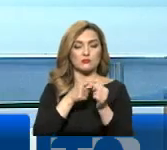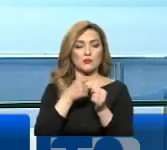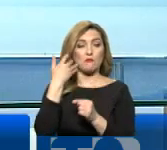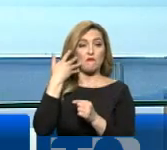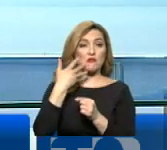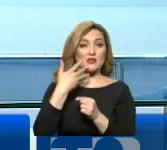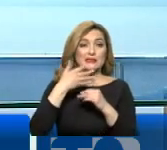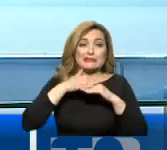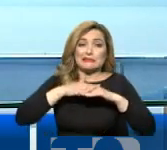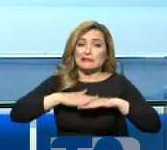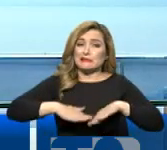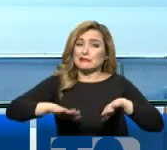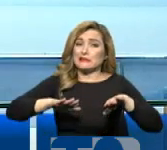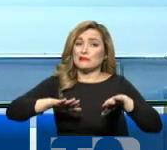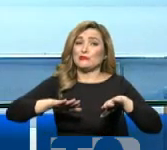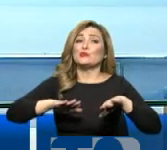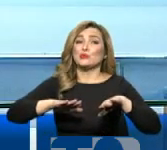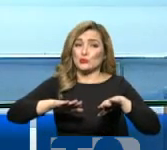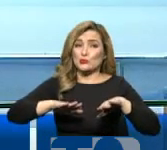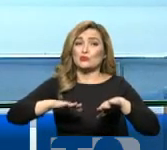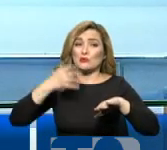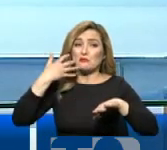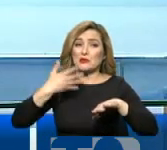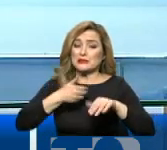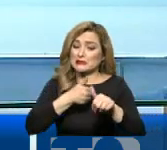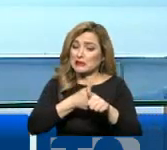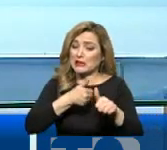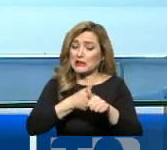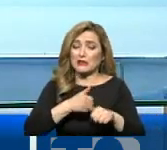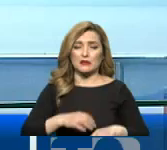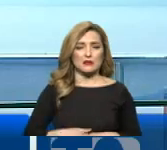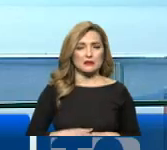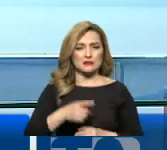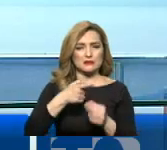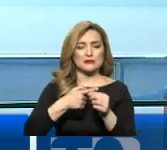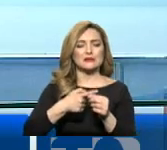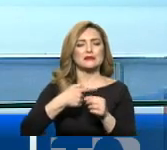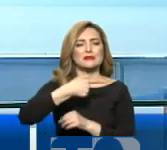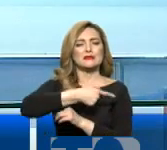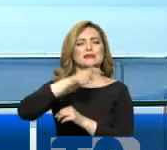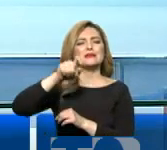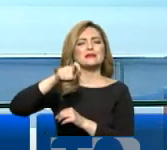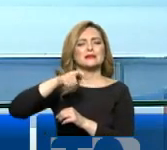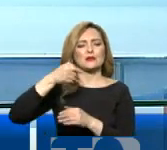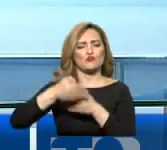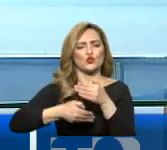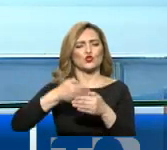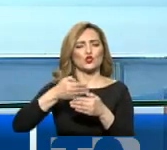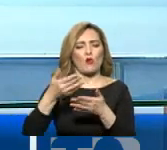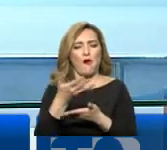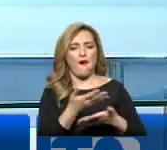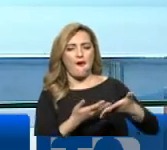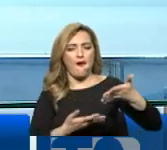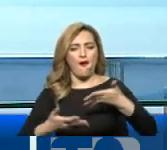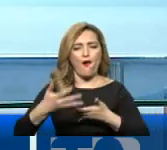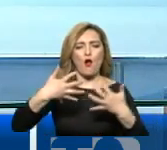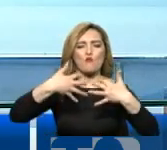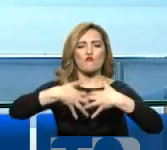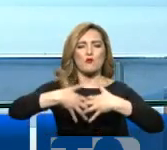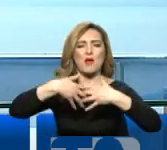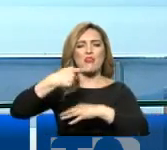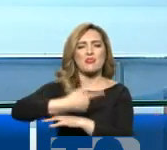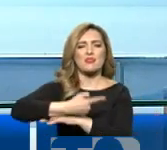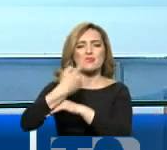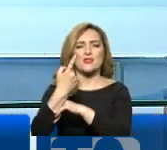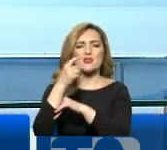el riesgo de ser descartadas por caducidad. Quito requiere procesar diariamente cerca de 800 pruebas de manera